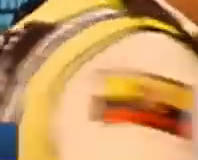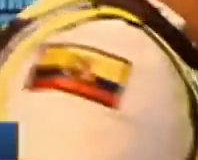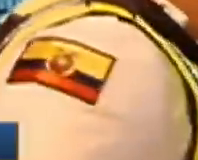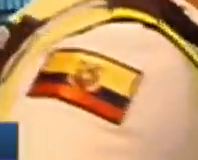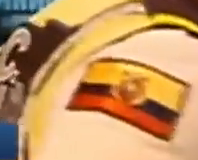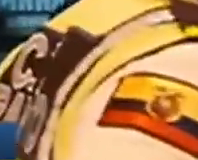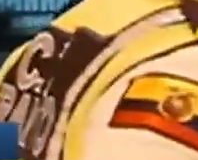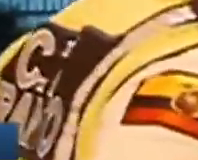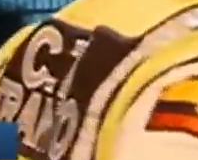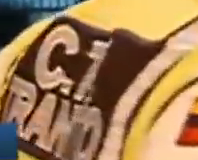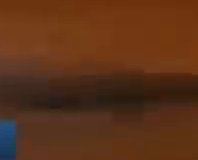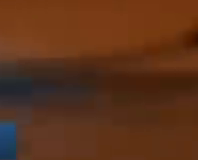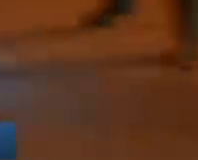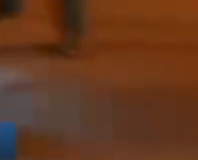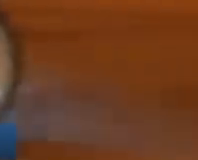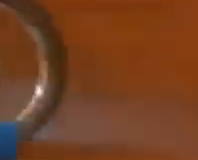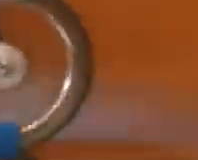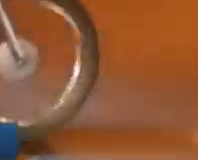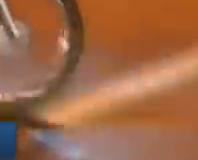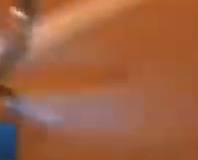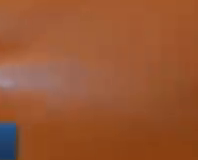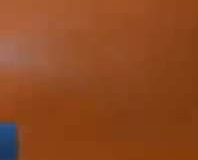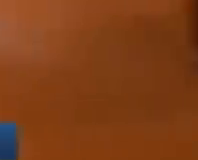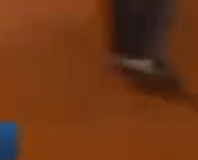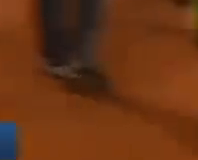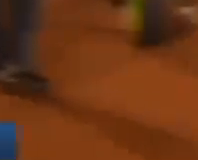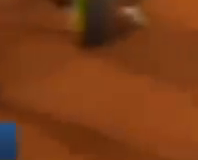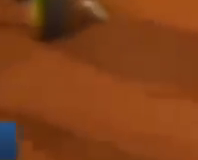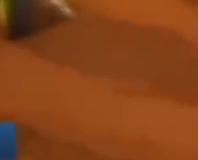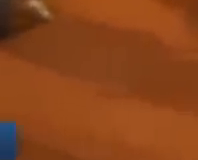Policía realiza operativo de control de motos en Durán.